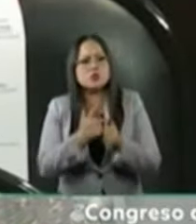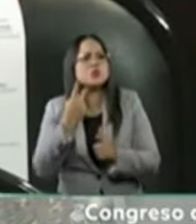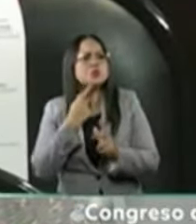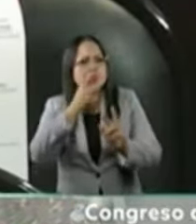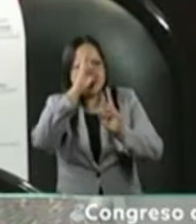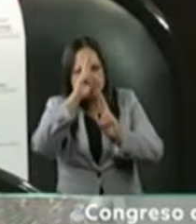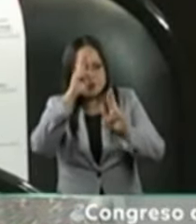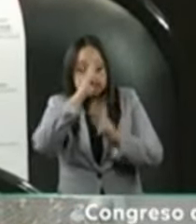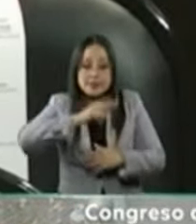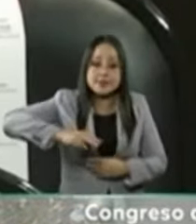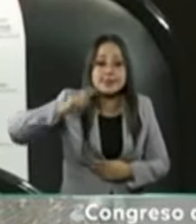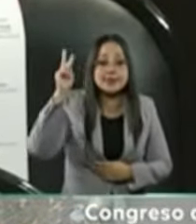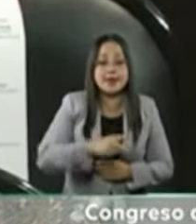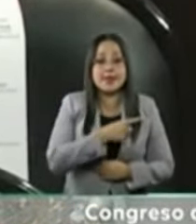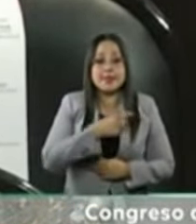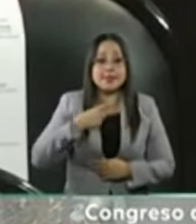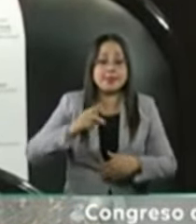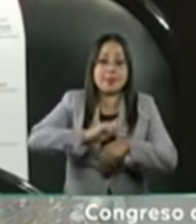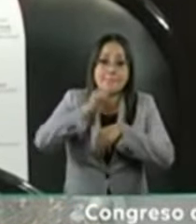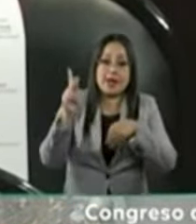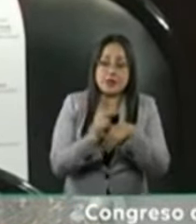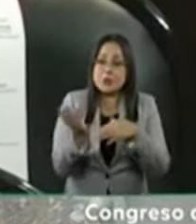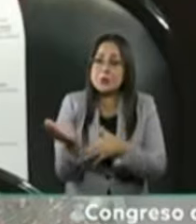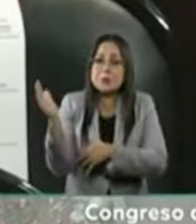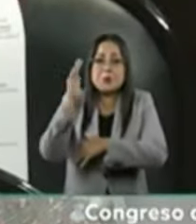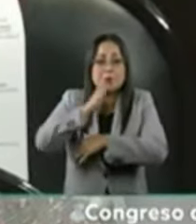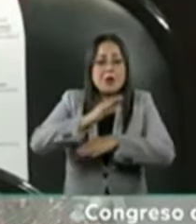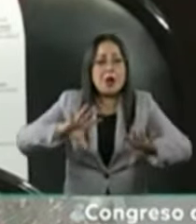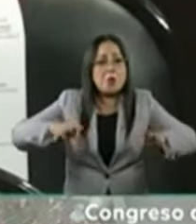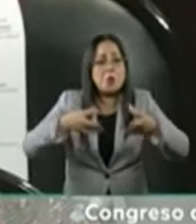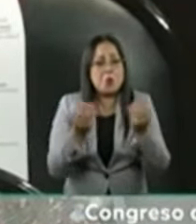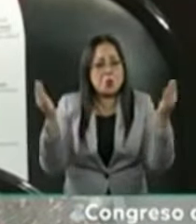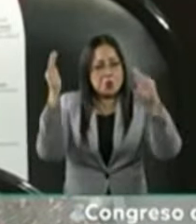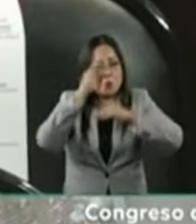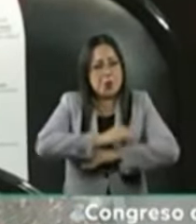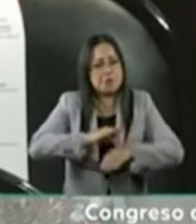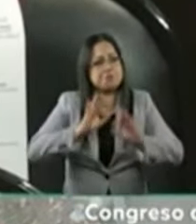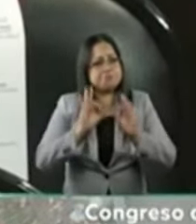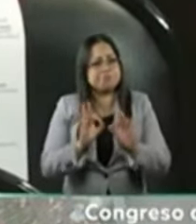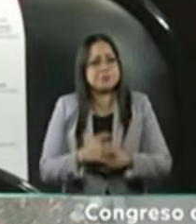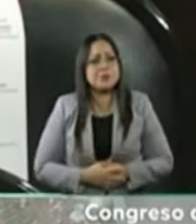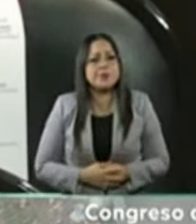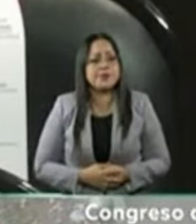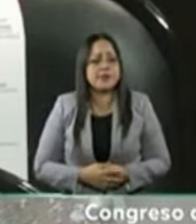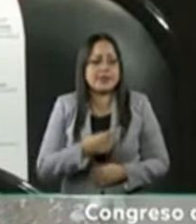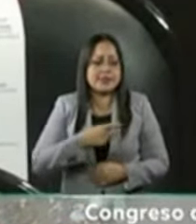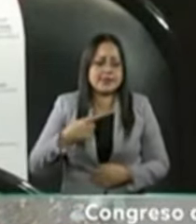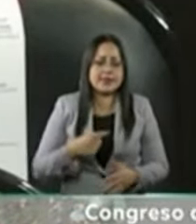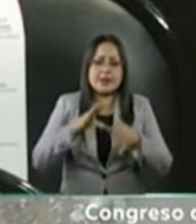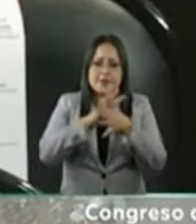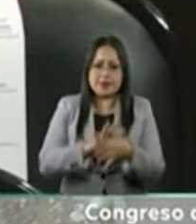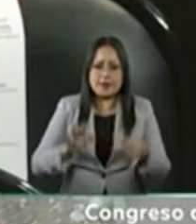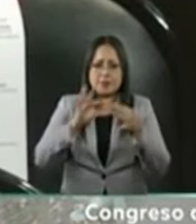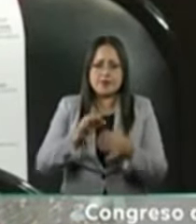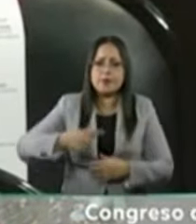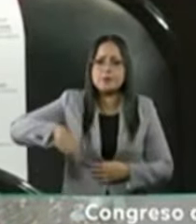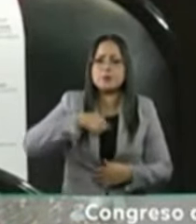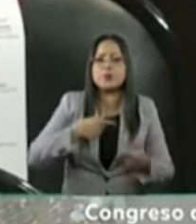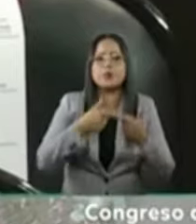Gaby, además de que es un momento histórico el que se está viviendo este primero de octubre, por supuesto, supuesto que también